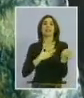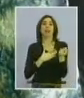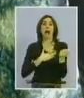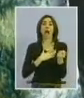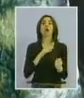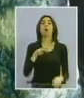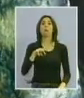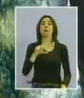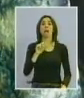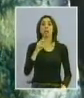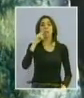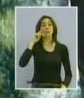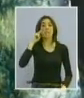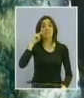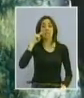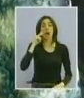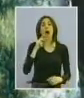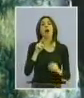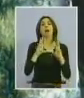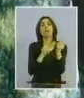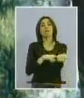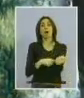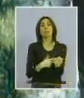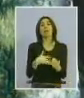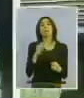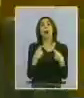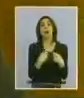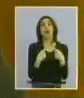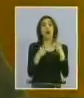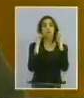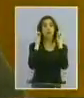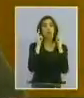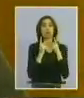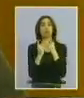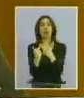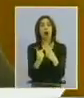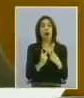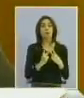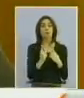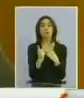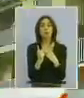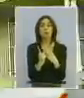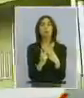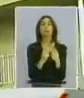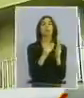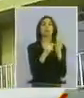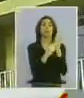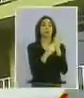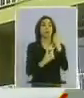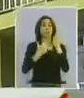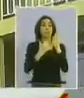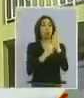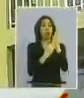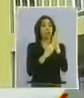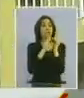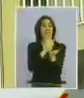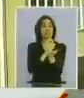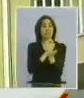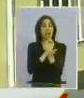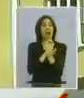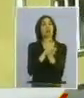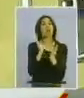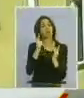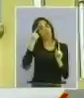Con el consecuente costo para las familias, sobre todo en transporte. Parte de la política de Estado debería estar orientada también a